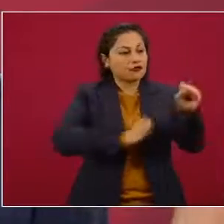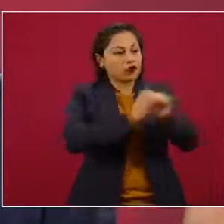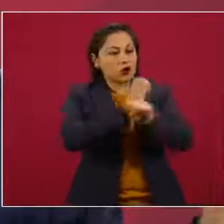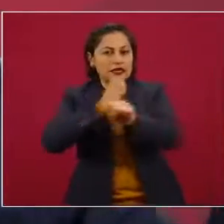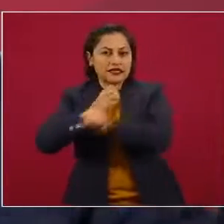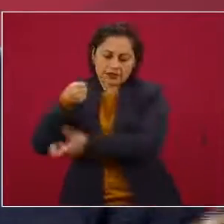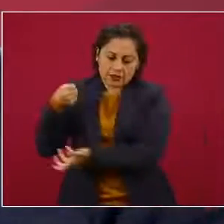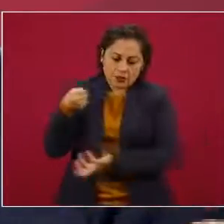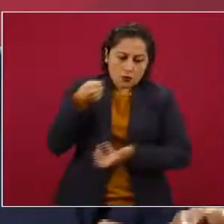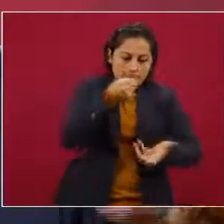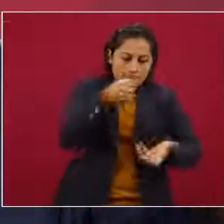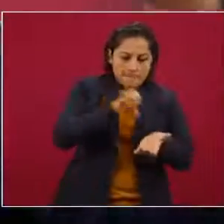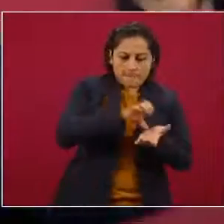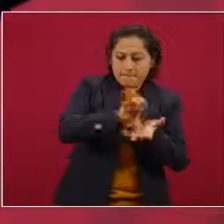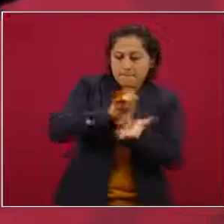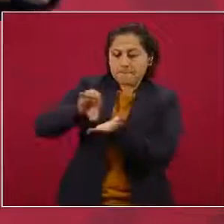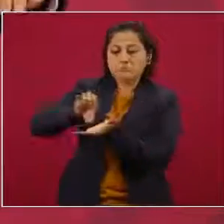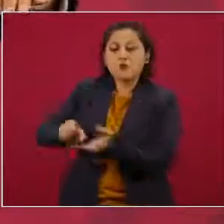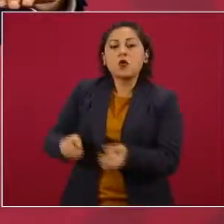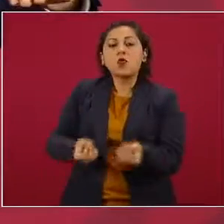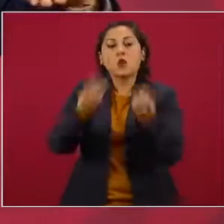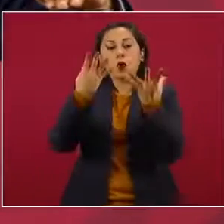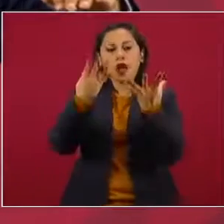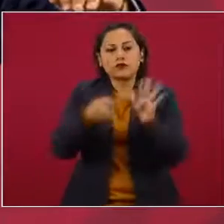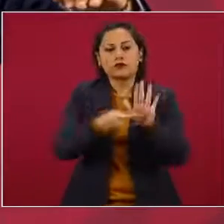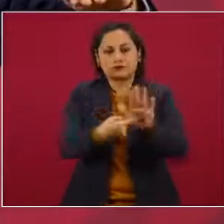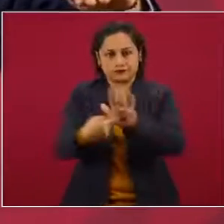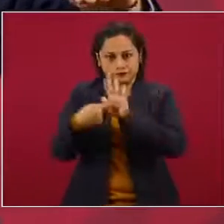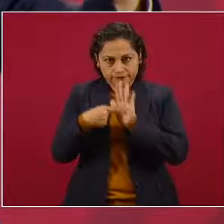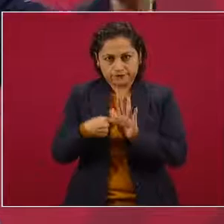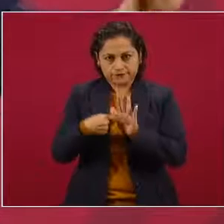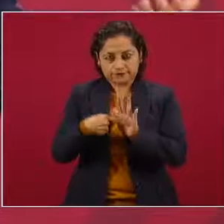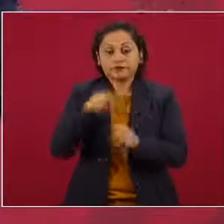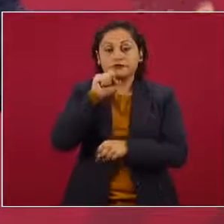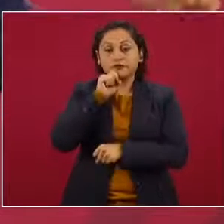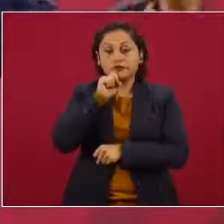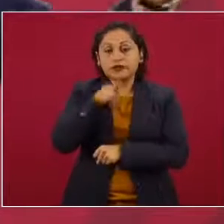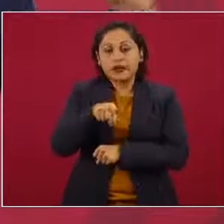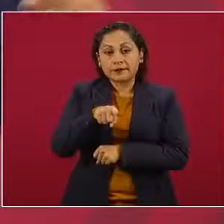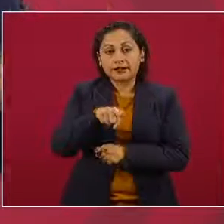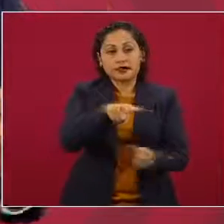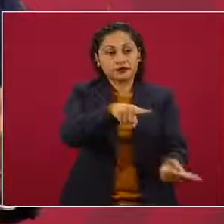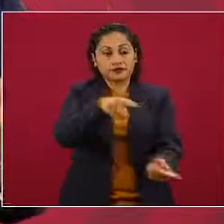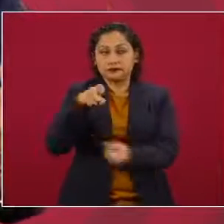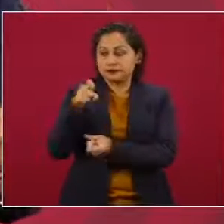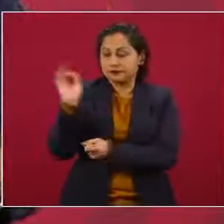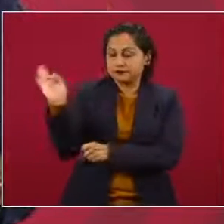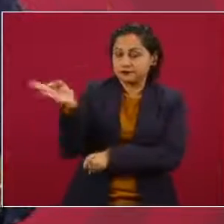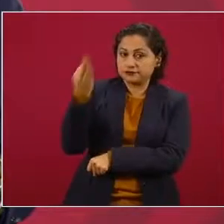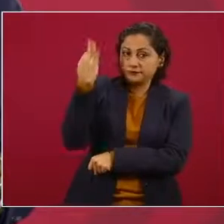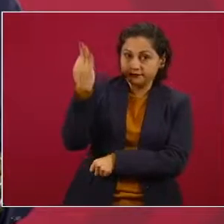cuánto se recibe de participaciones federales, cuántos son ingresos propios.